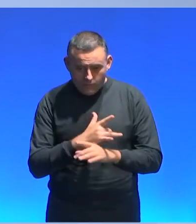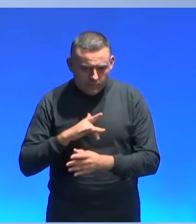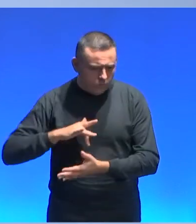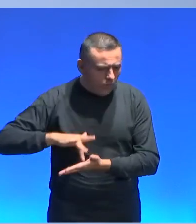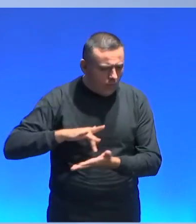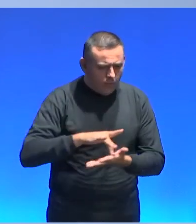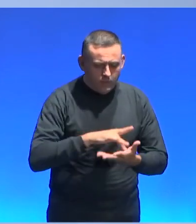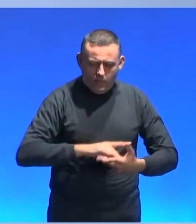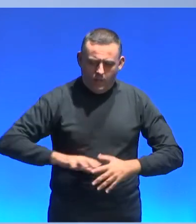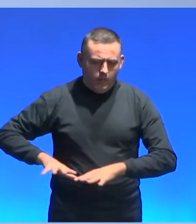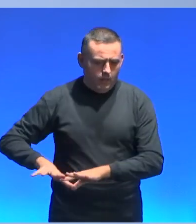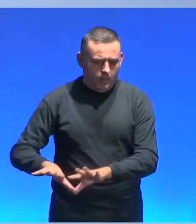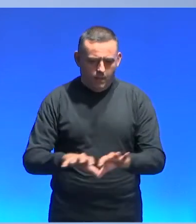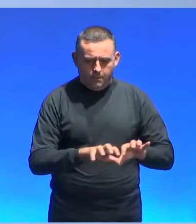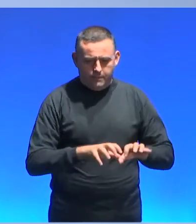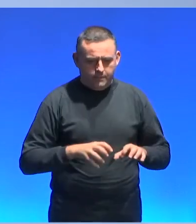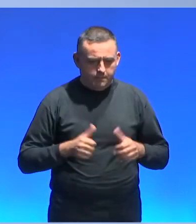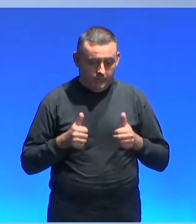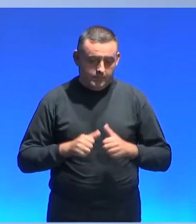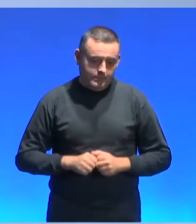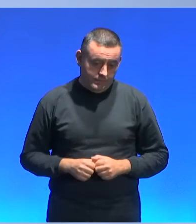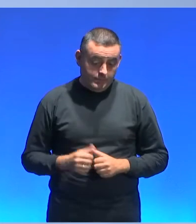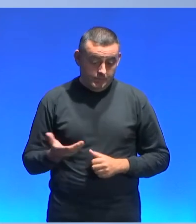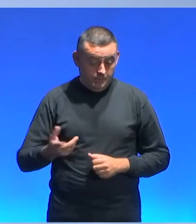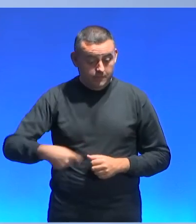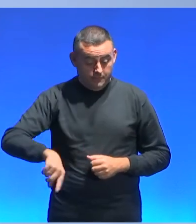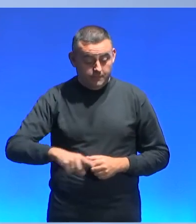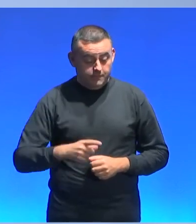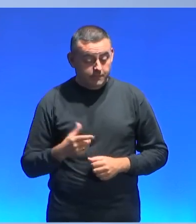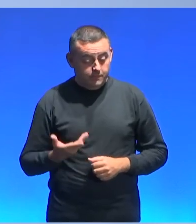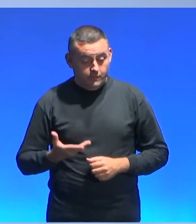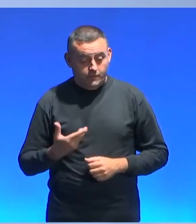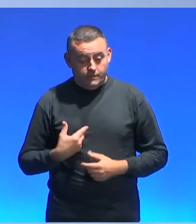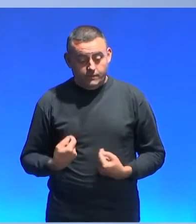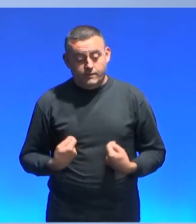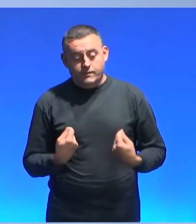nosotros tenemos que ofrecer oportunidades. Por esto digo que,